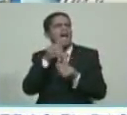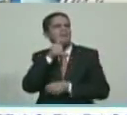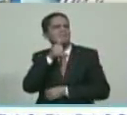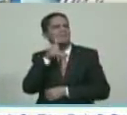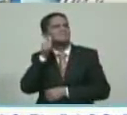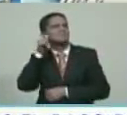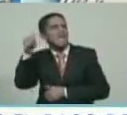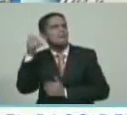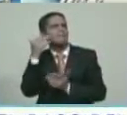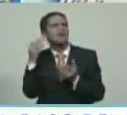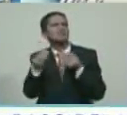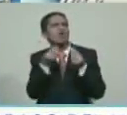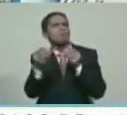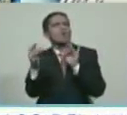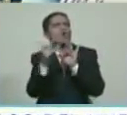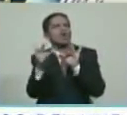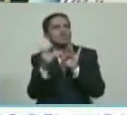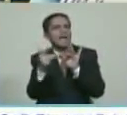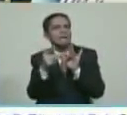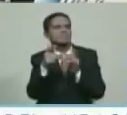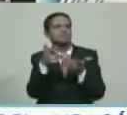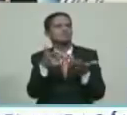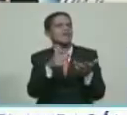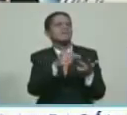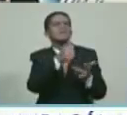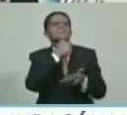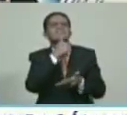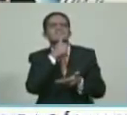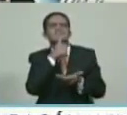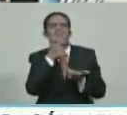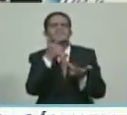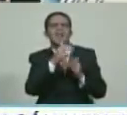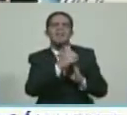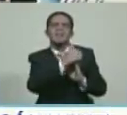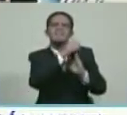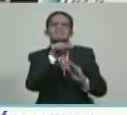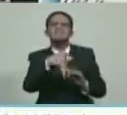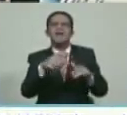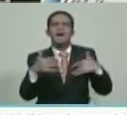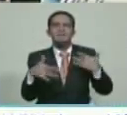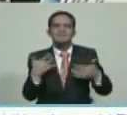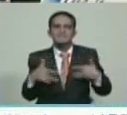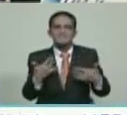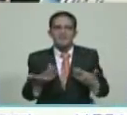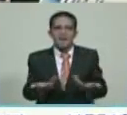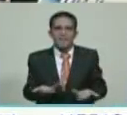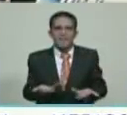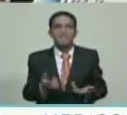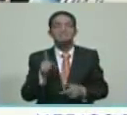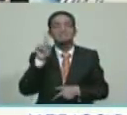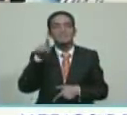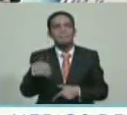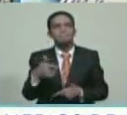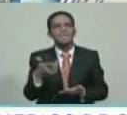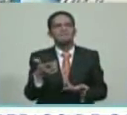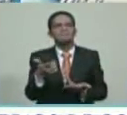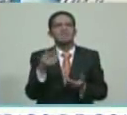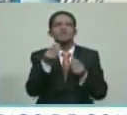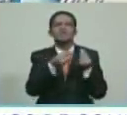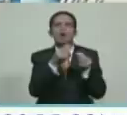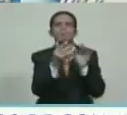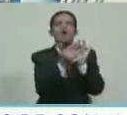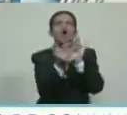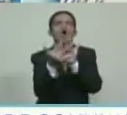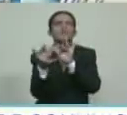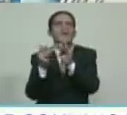autores materiales, facilitadores y cabecillas de estas actividades, igualmente también buscando ver qué asociaciones internacionales